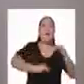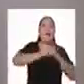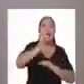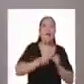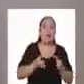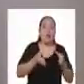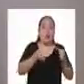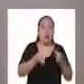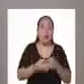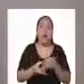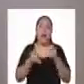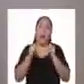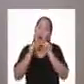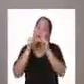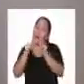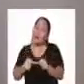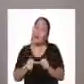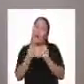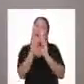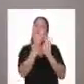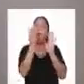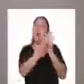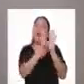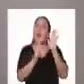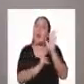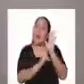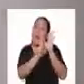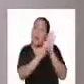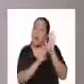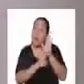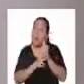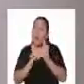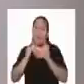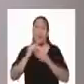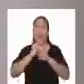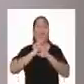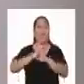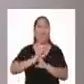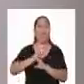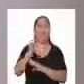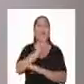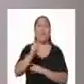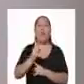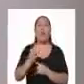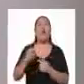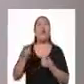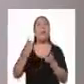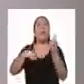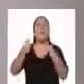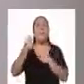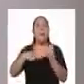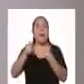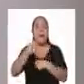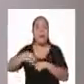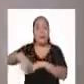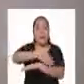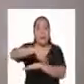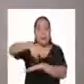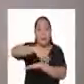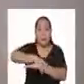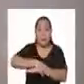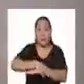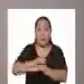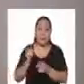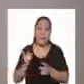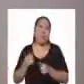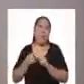generando regulaciones para el comercio ambulatorio, pero este sigue existiendo. Te propongo que pienses en tu distrito, ciudad o comunidad donde existe el